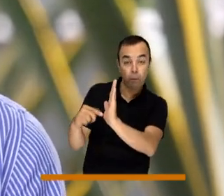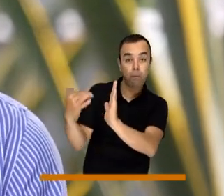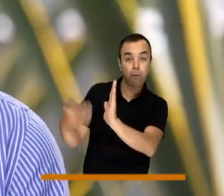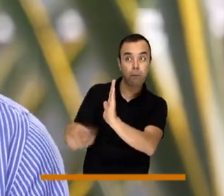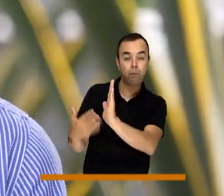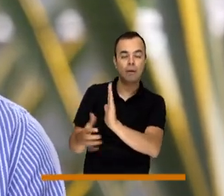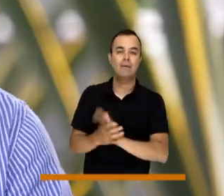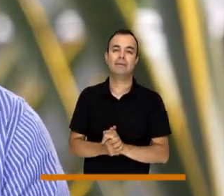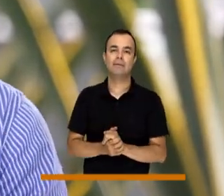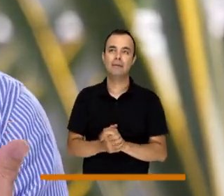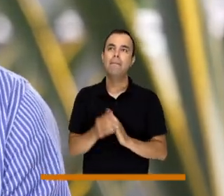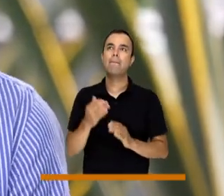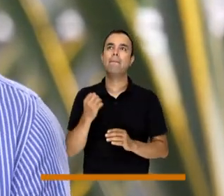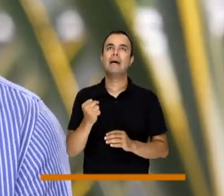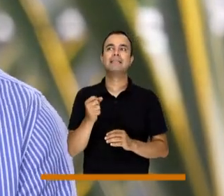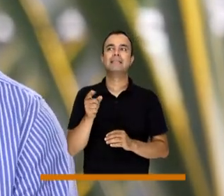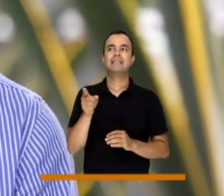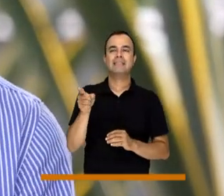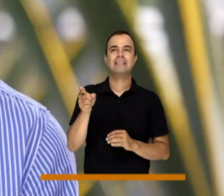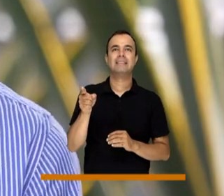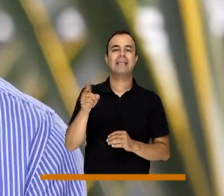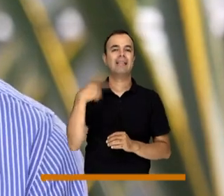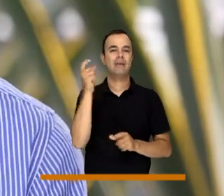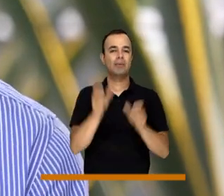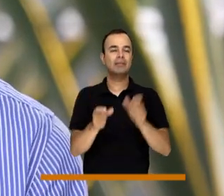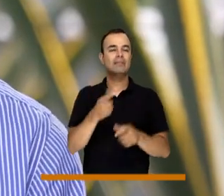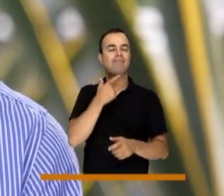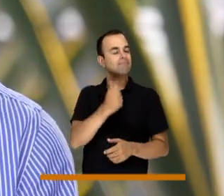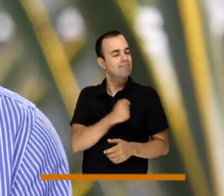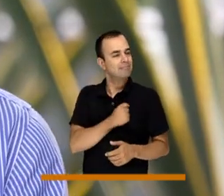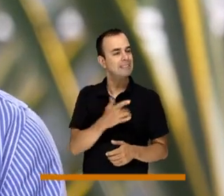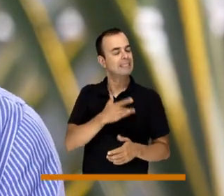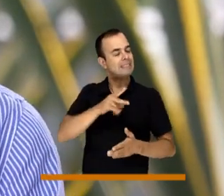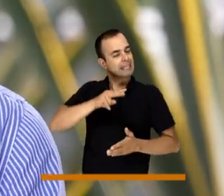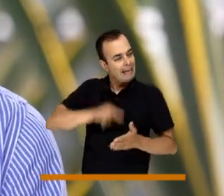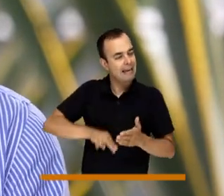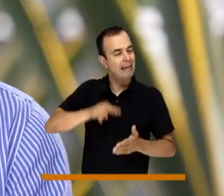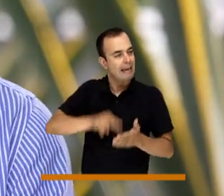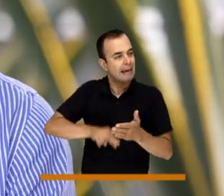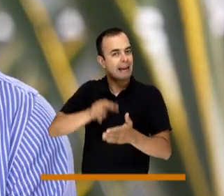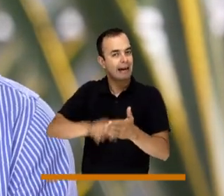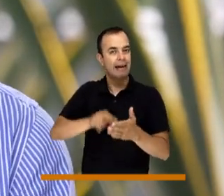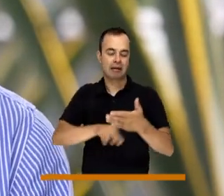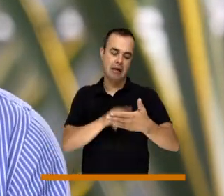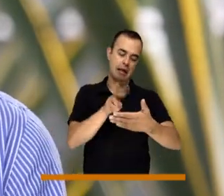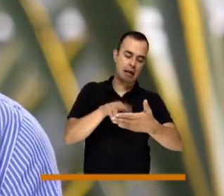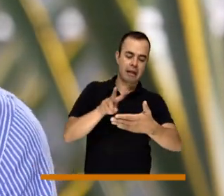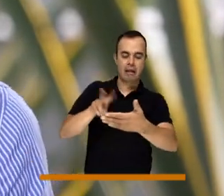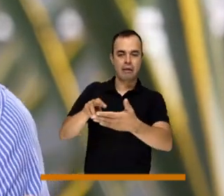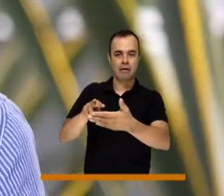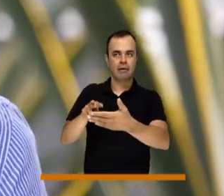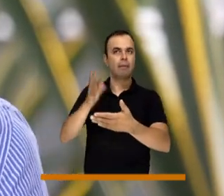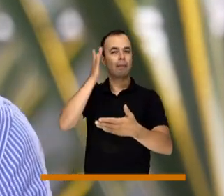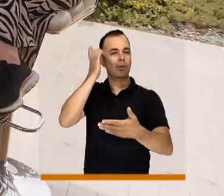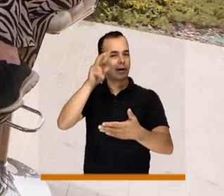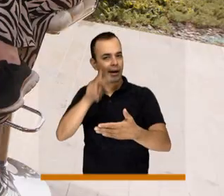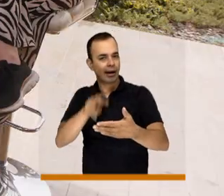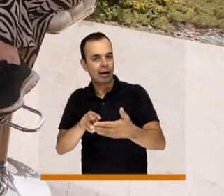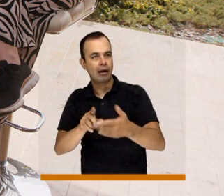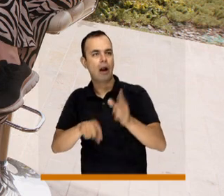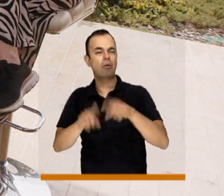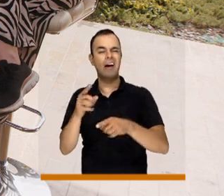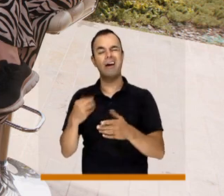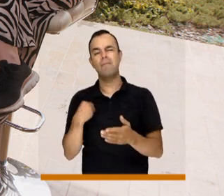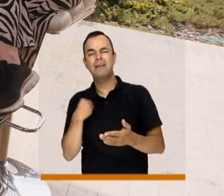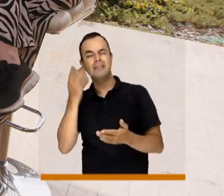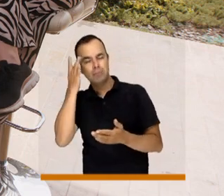es demasiado importante. Y creo que ya el tema es más una pasión propia, que es la lectura. Aquí hablamos mucho de lectura, de porque de si estamos leyendo, por qué no